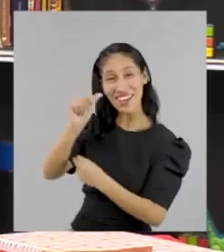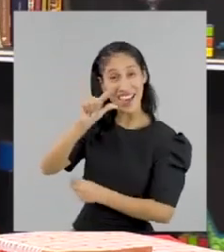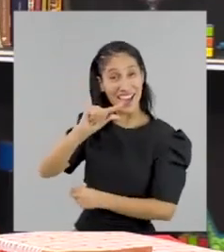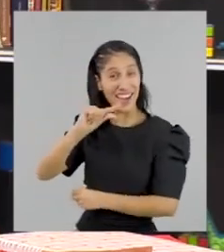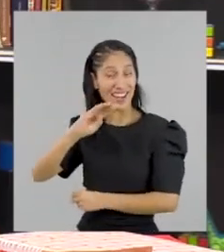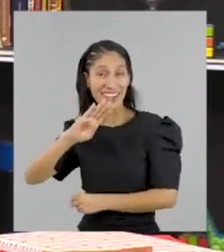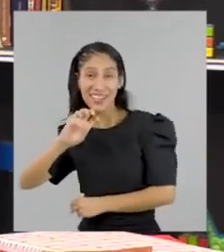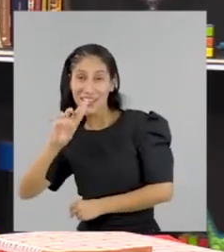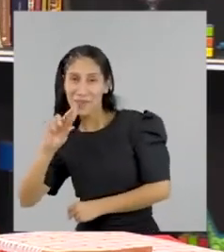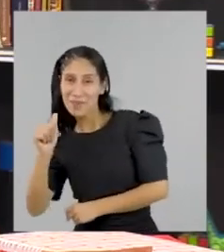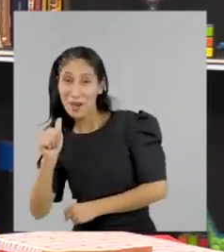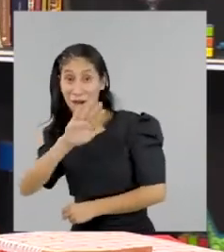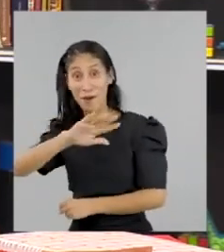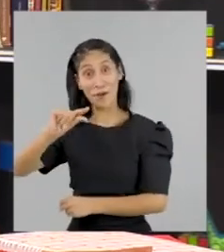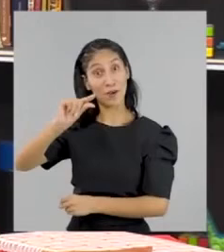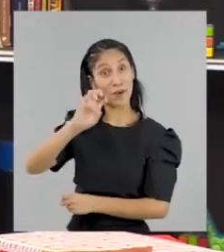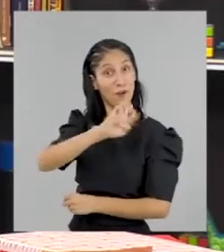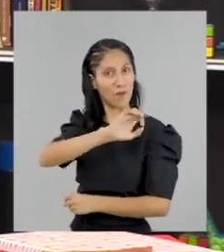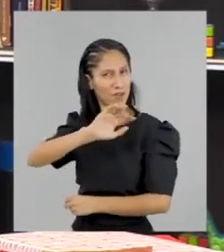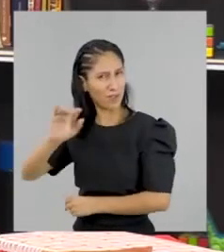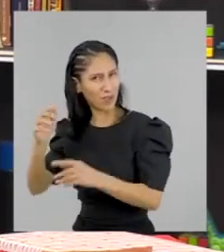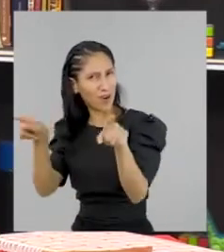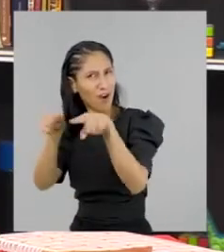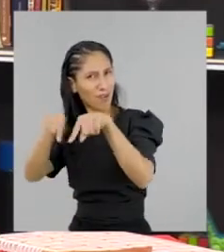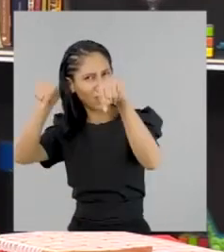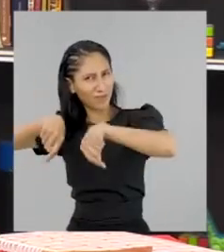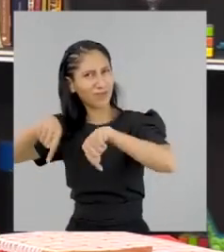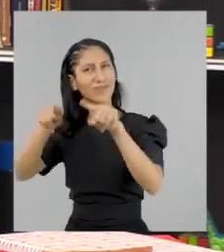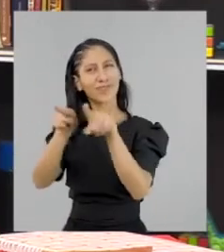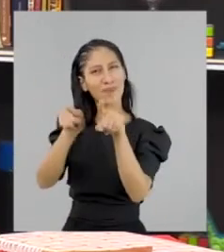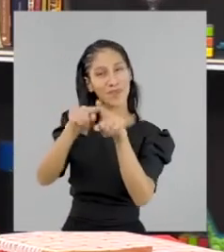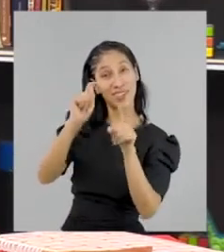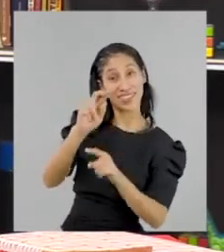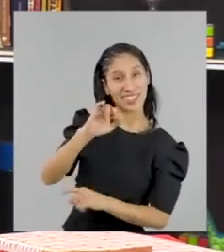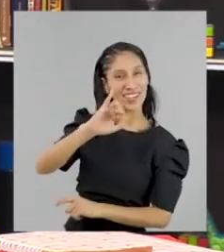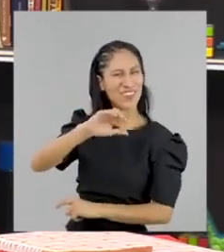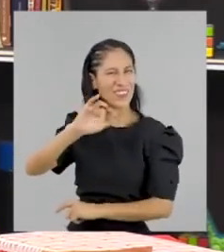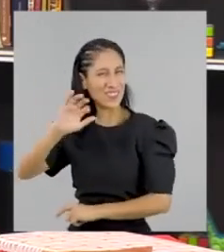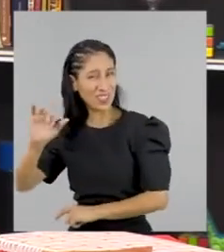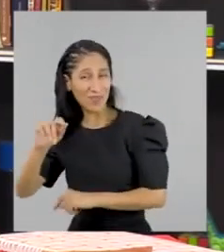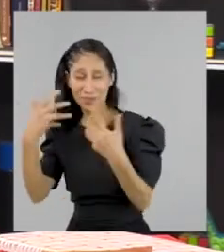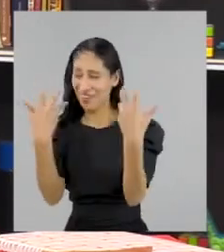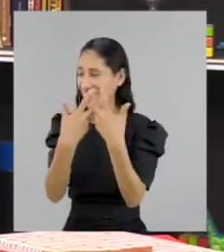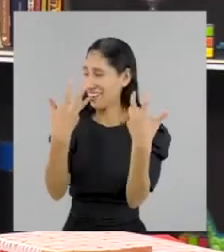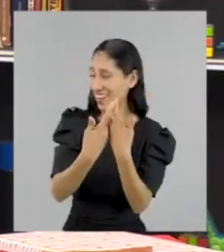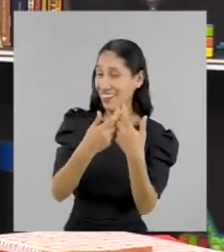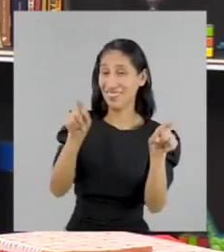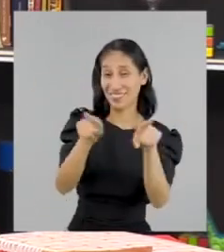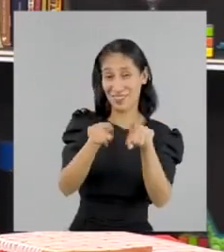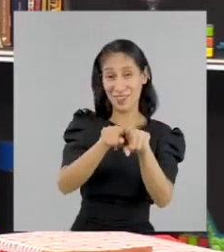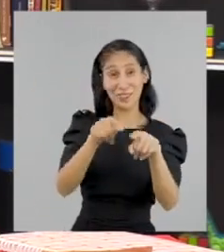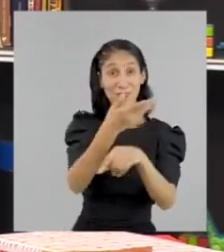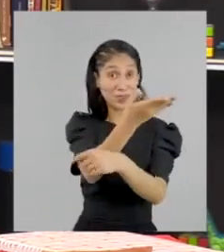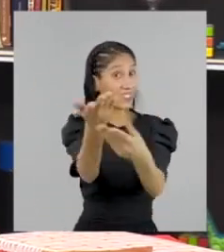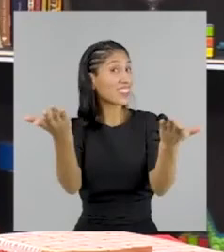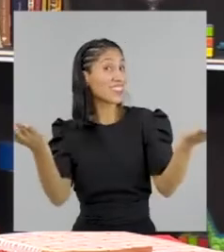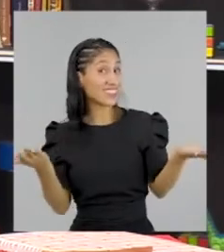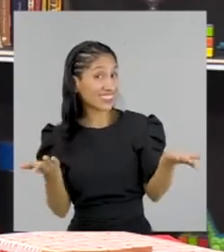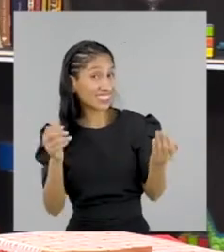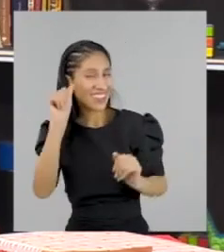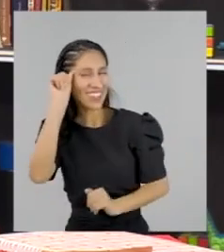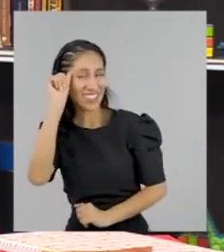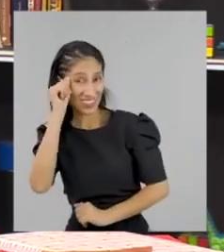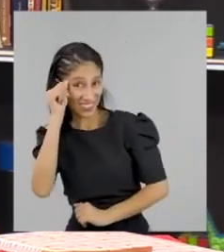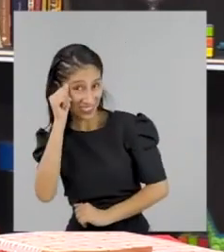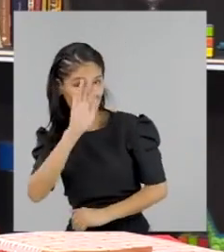álgebra, aritmética, geometría y ahora trigonometría, porque en este tema están relacionados. ¿Y ustedes, chicas y